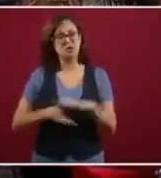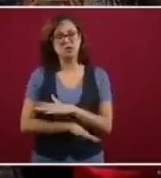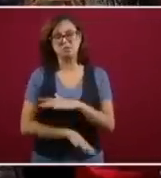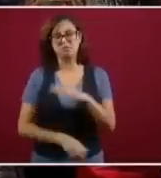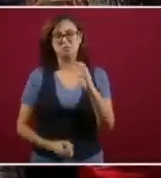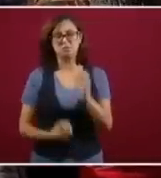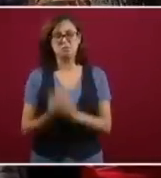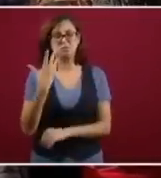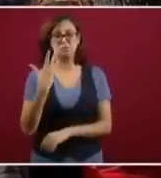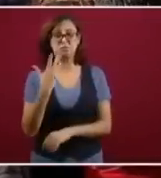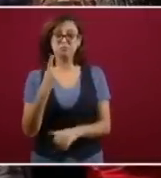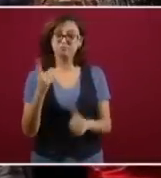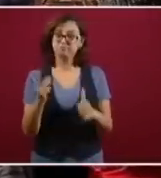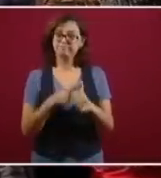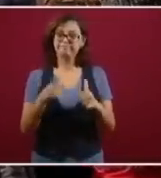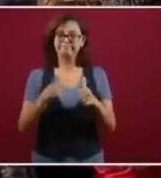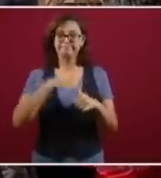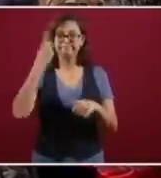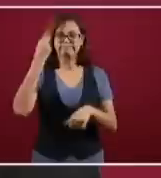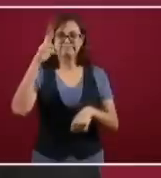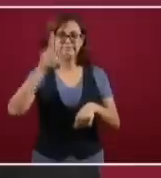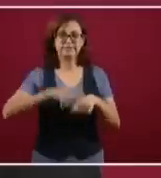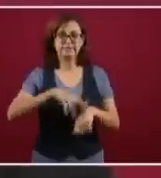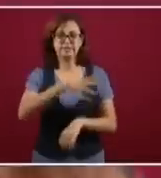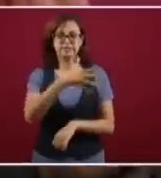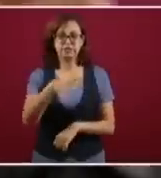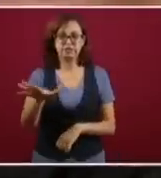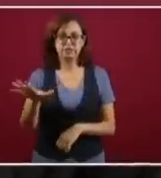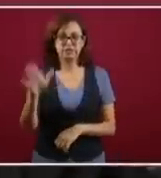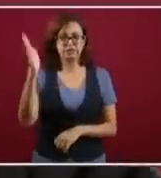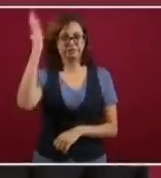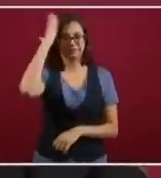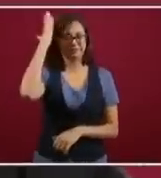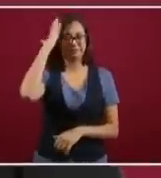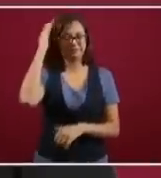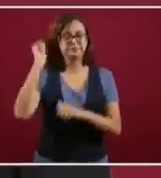empezando por el director general, los de arriba.